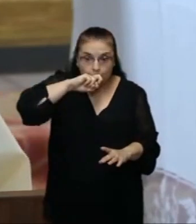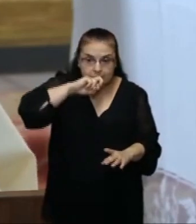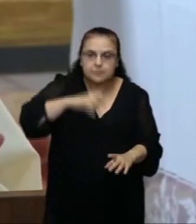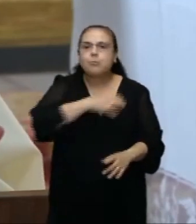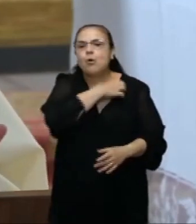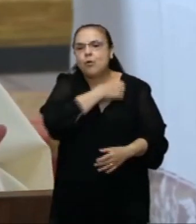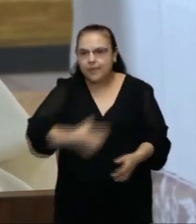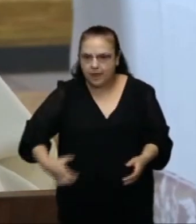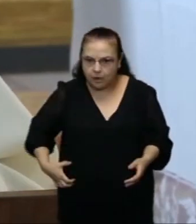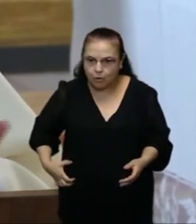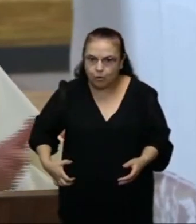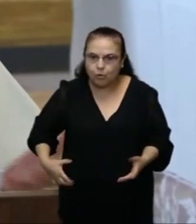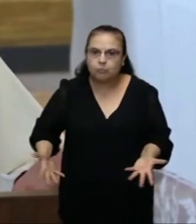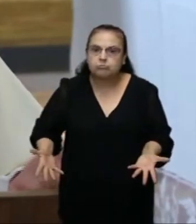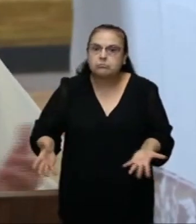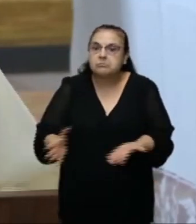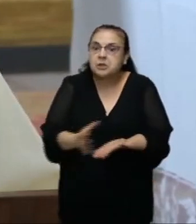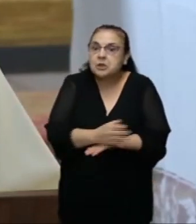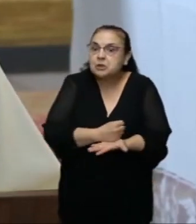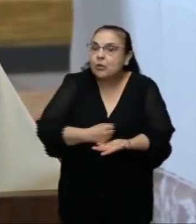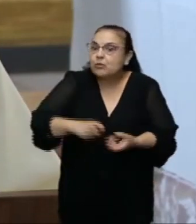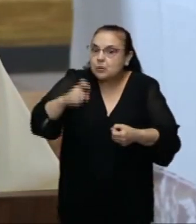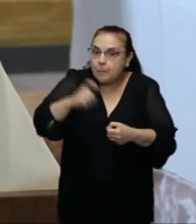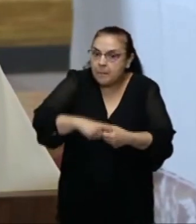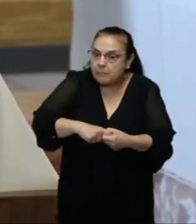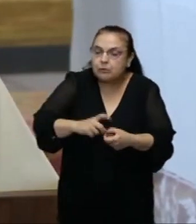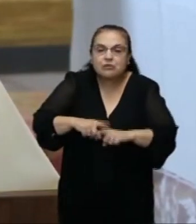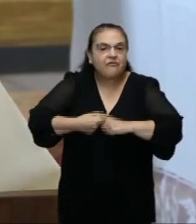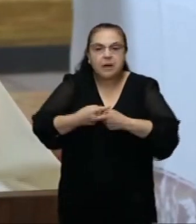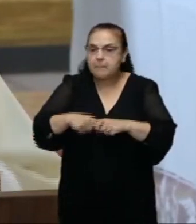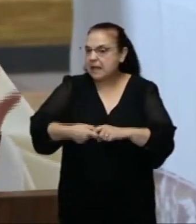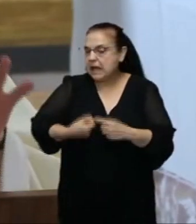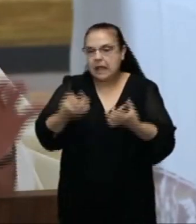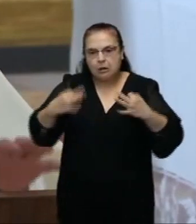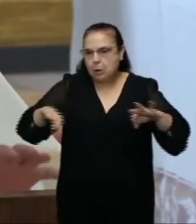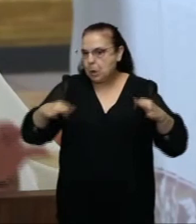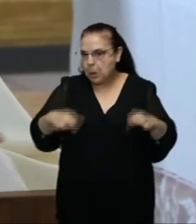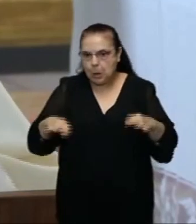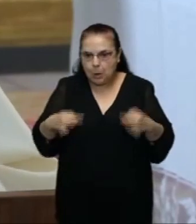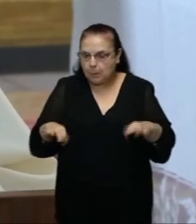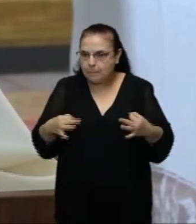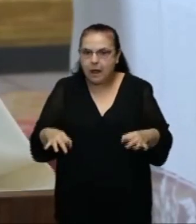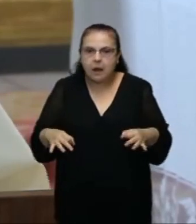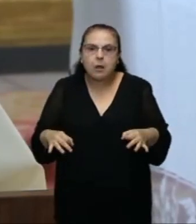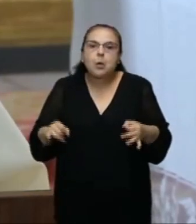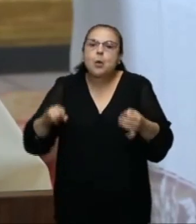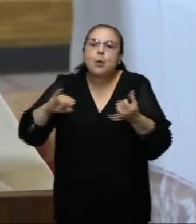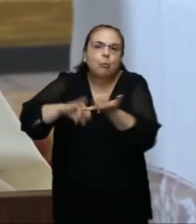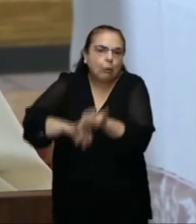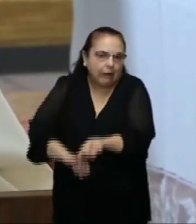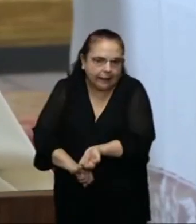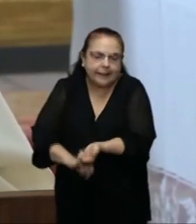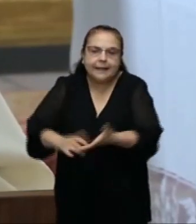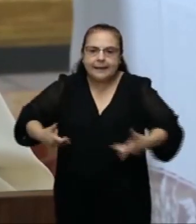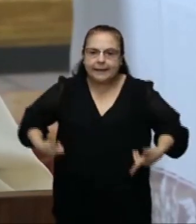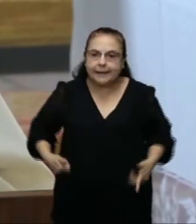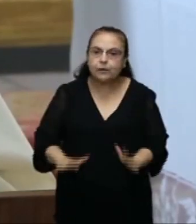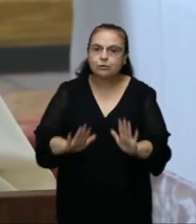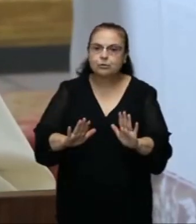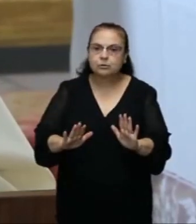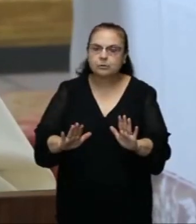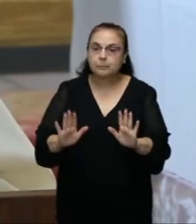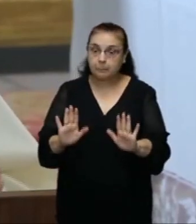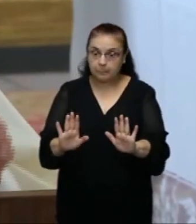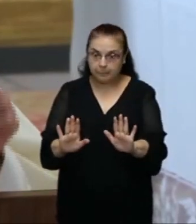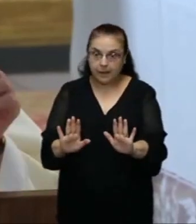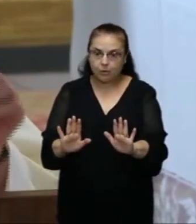diácono, todos pues eran miembros de una familia normal y corriente, con su mujer, con sus hijos, pero lo que sí